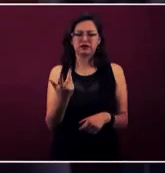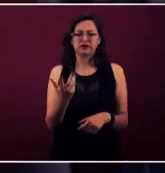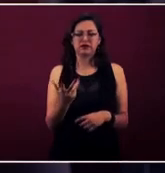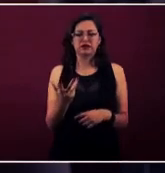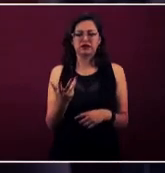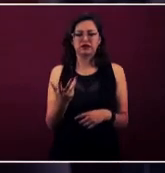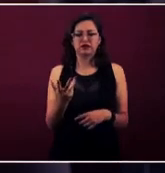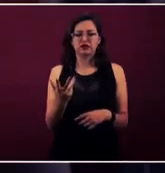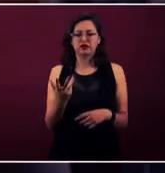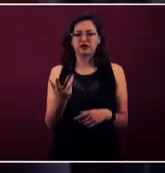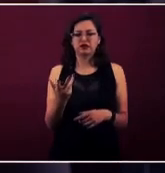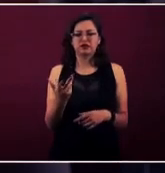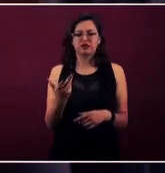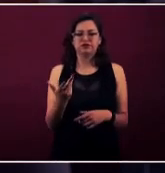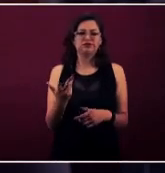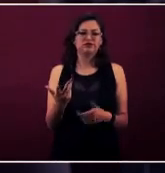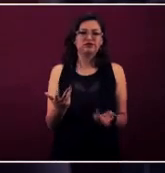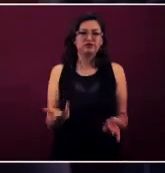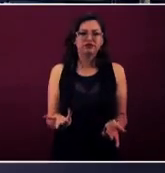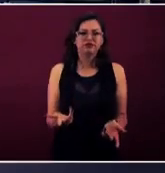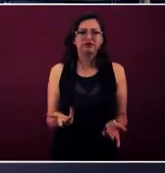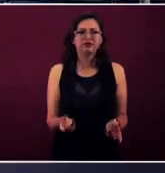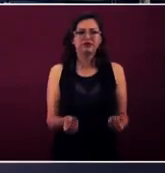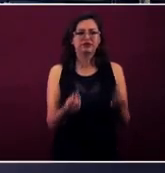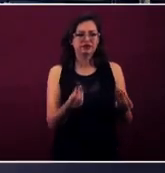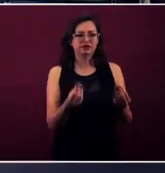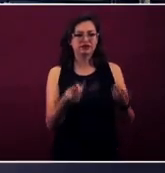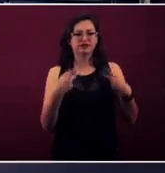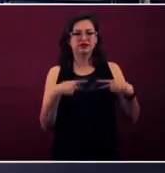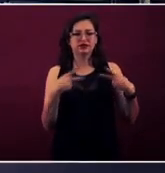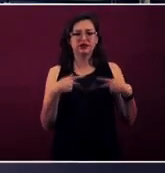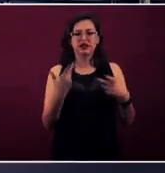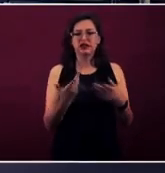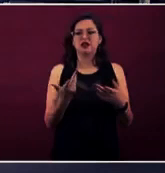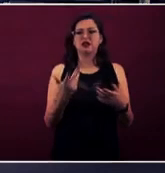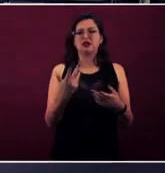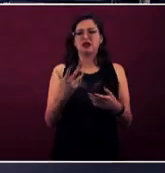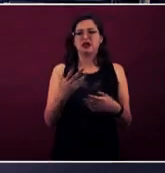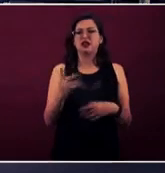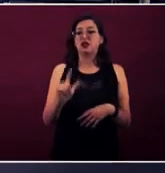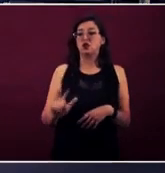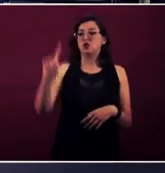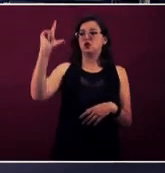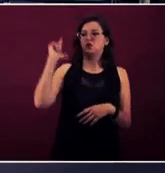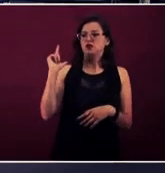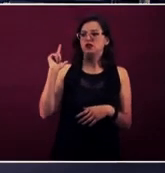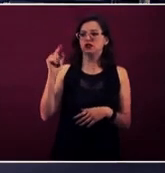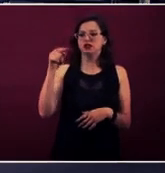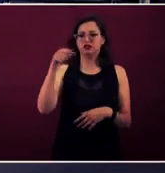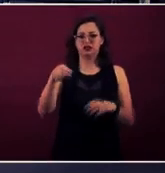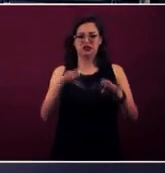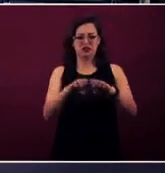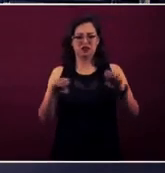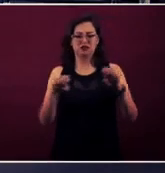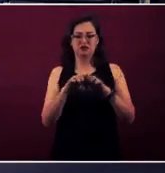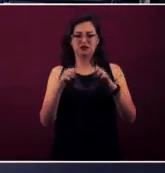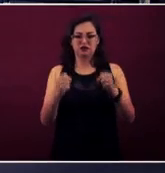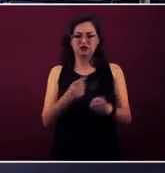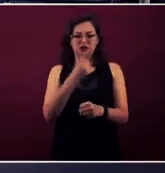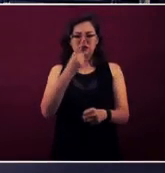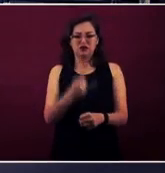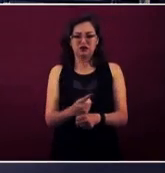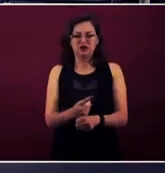la conferencia del día lunes que estaba el Gabinete de Seguridad Nacional, es porque también tienen